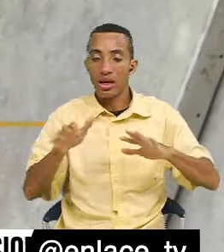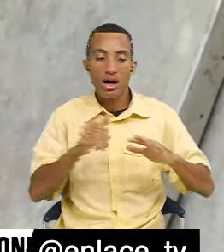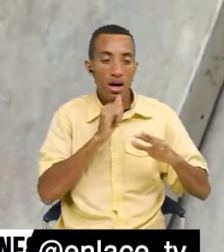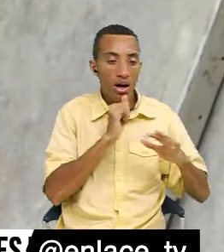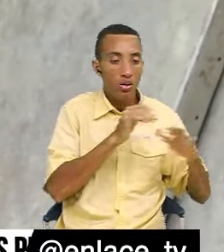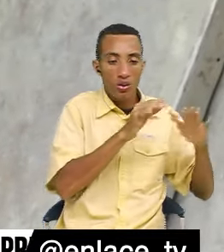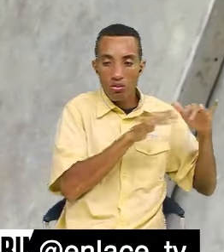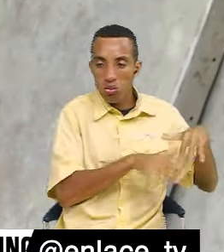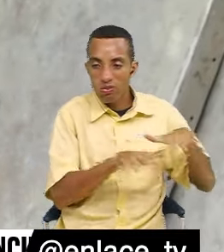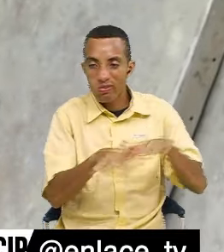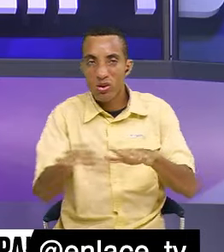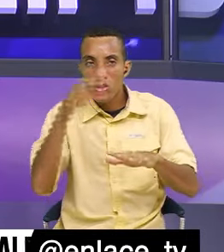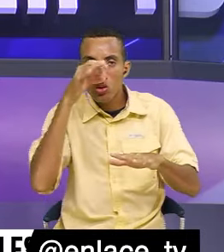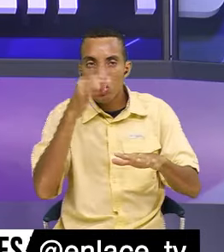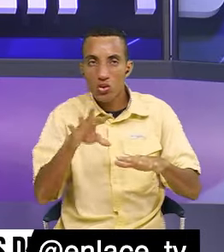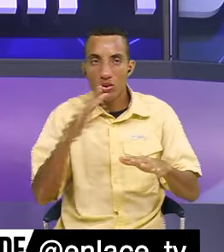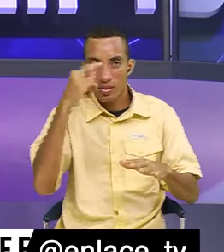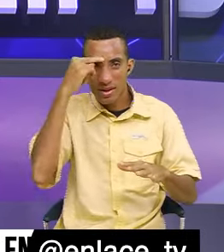aguas residuales.